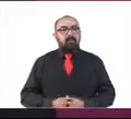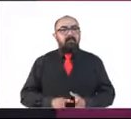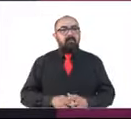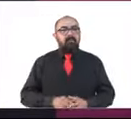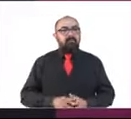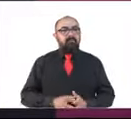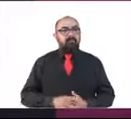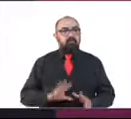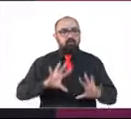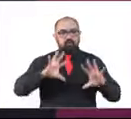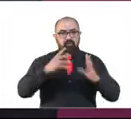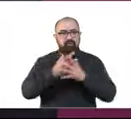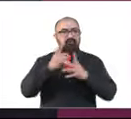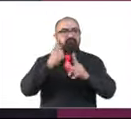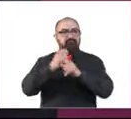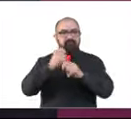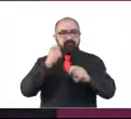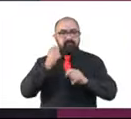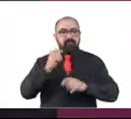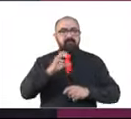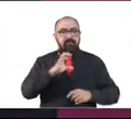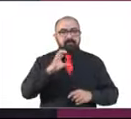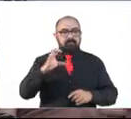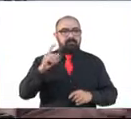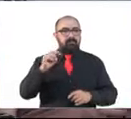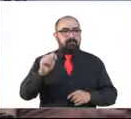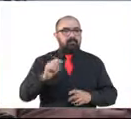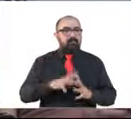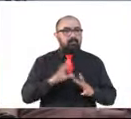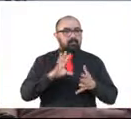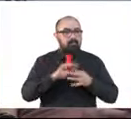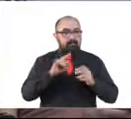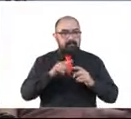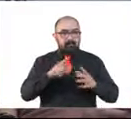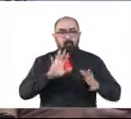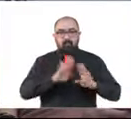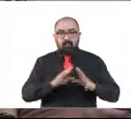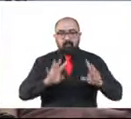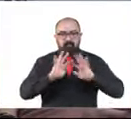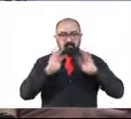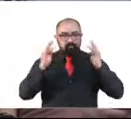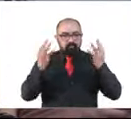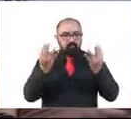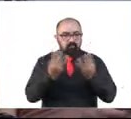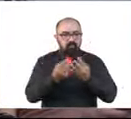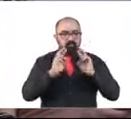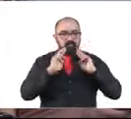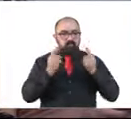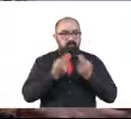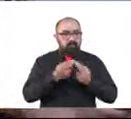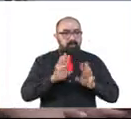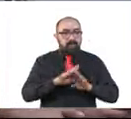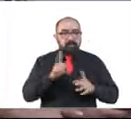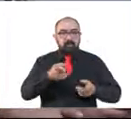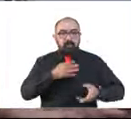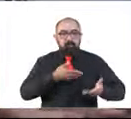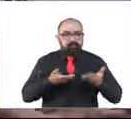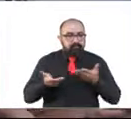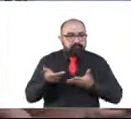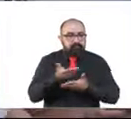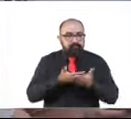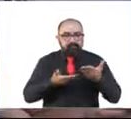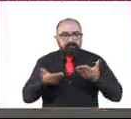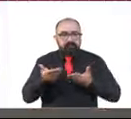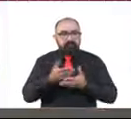Comunicaciones y Transportes y la SEDATU. Y es ahí donde se toman las decisiones. Entonces, la CAME